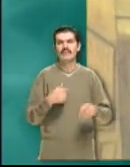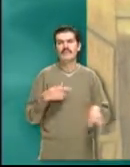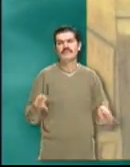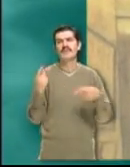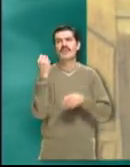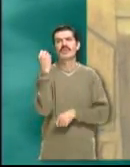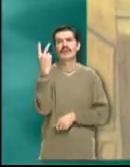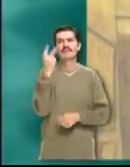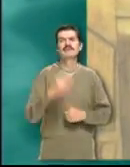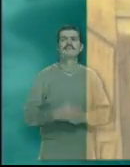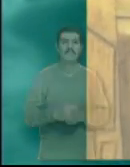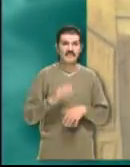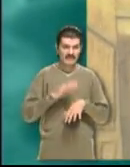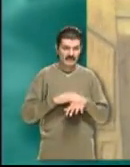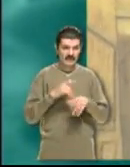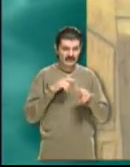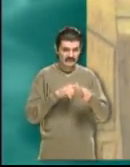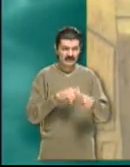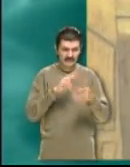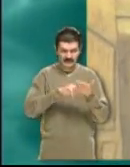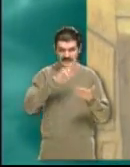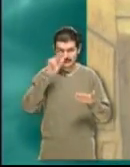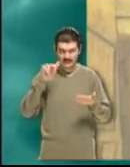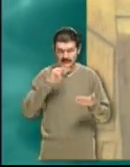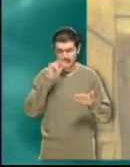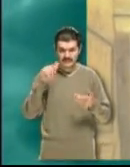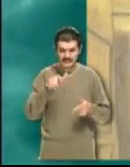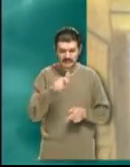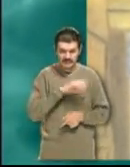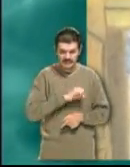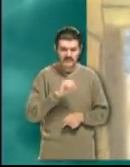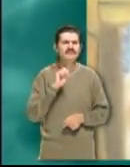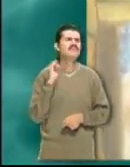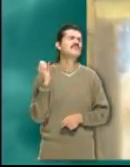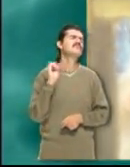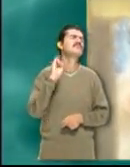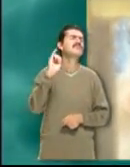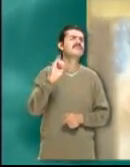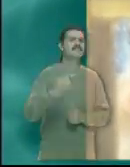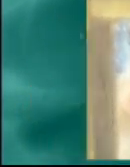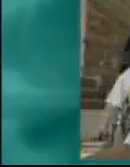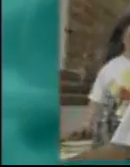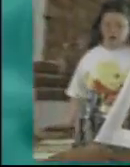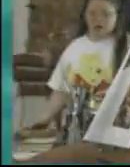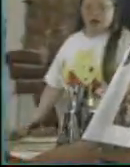Dos. ¿Y piensas seguir dedicando a la pintura? Sí.